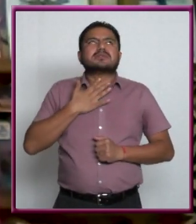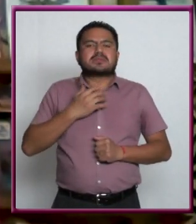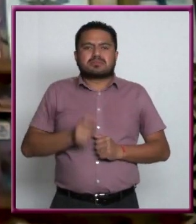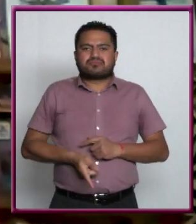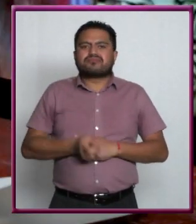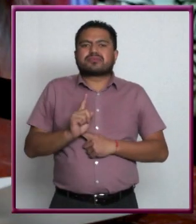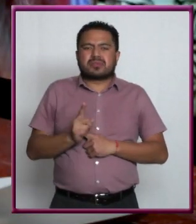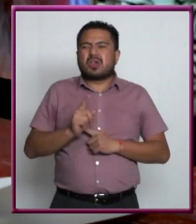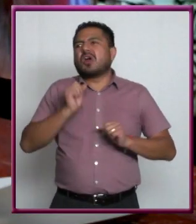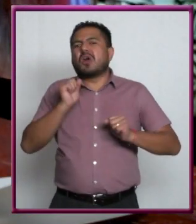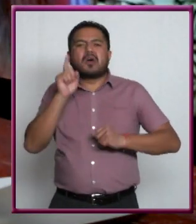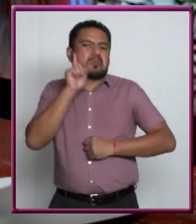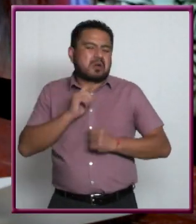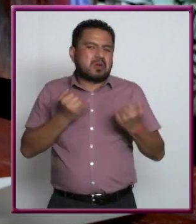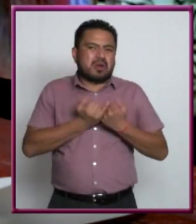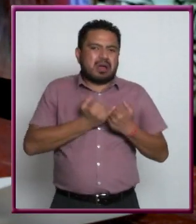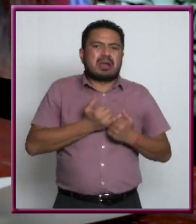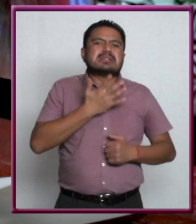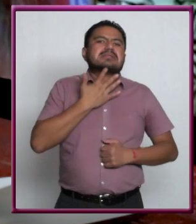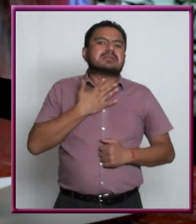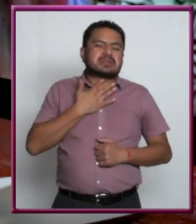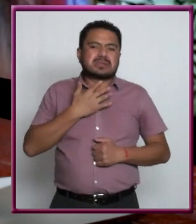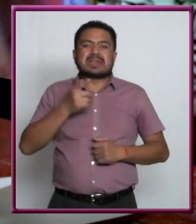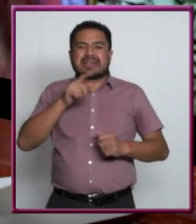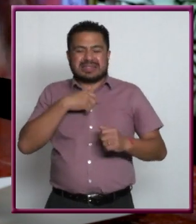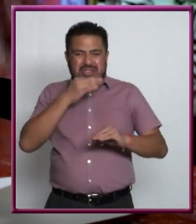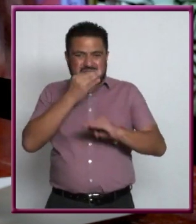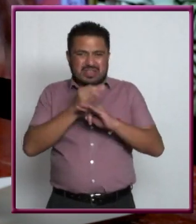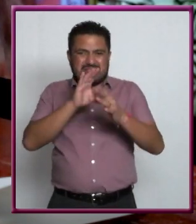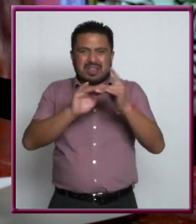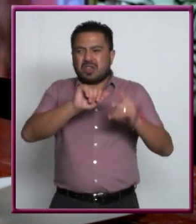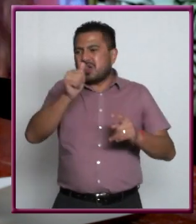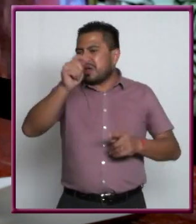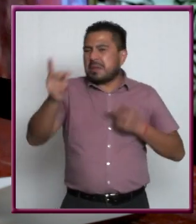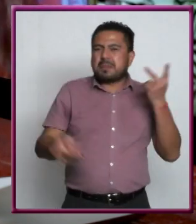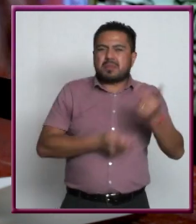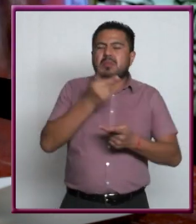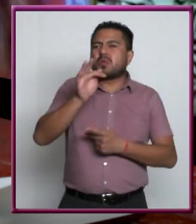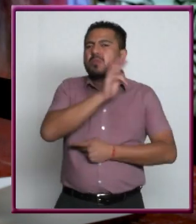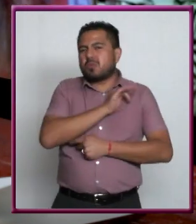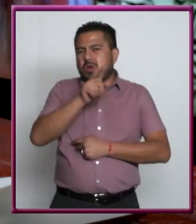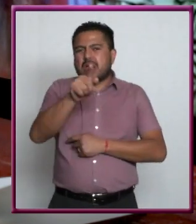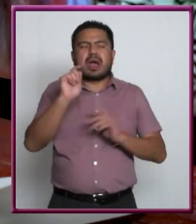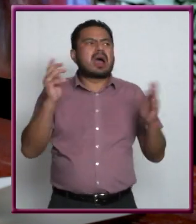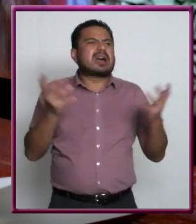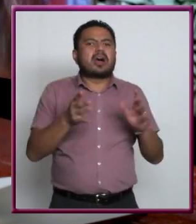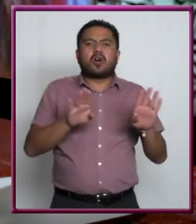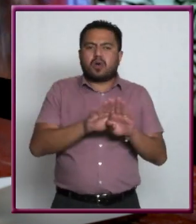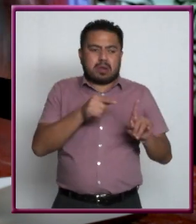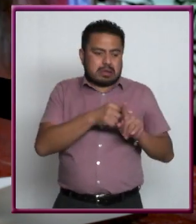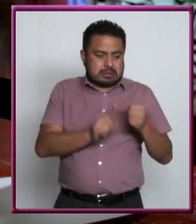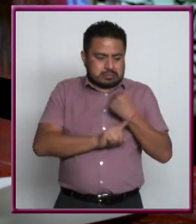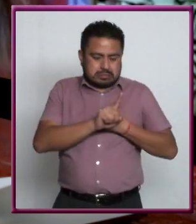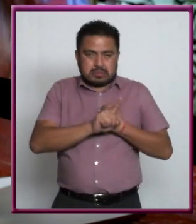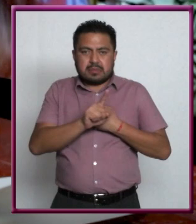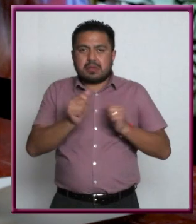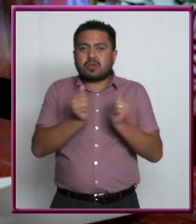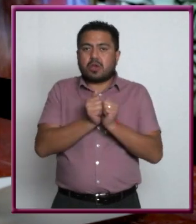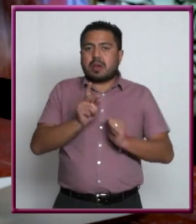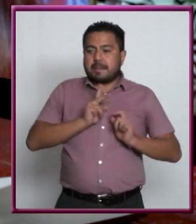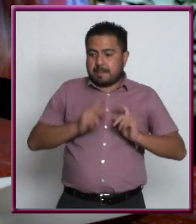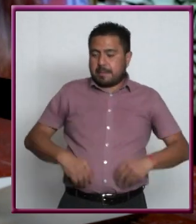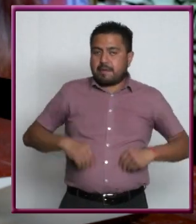para la excitación. Sin embargo, y me voy a saltar a lo mejor a otra pregunta que podrías hacer es, ¿esto cómo